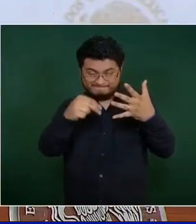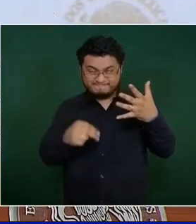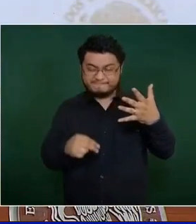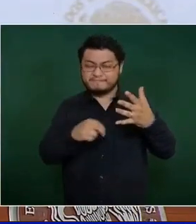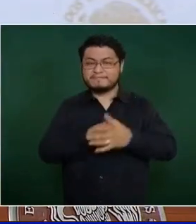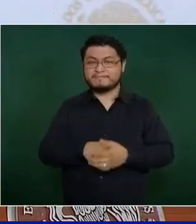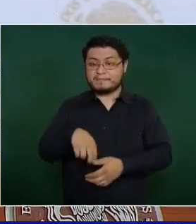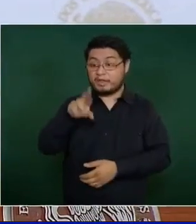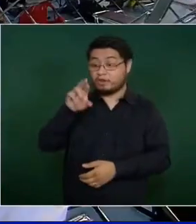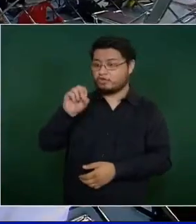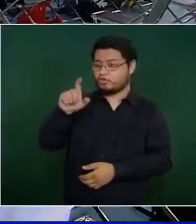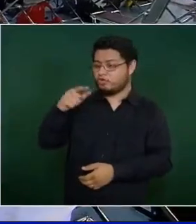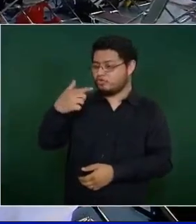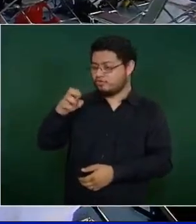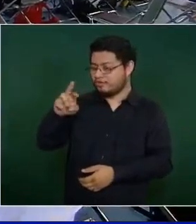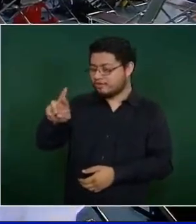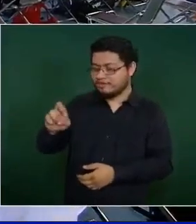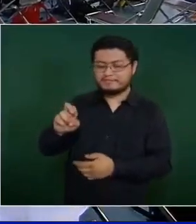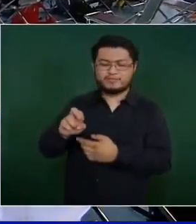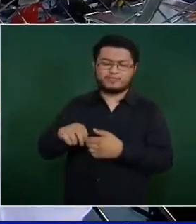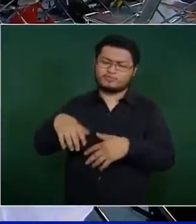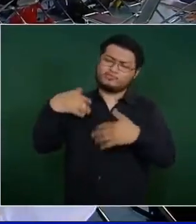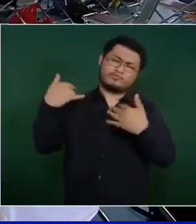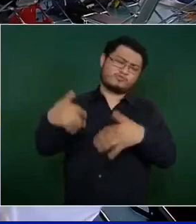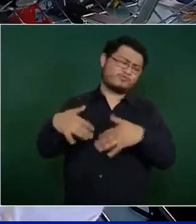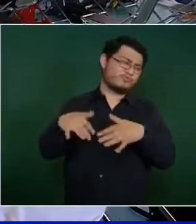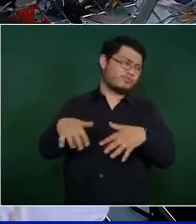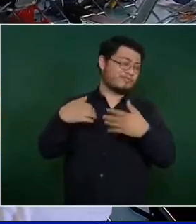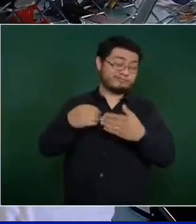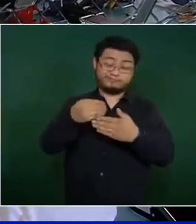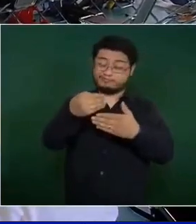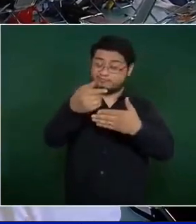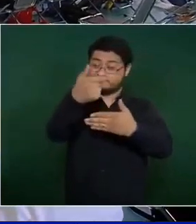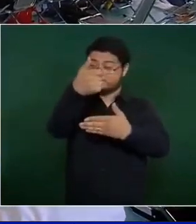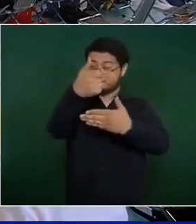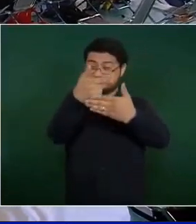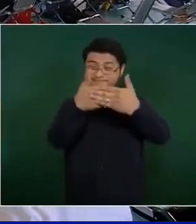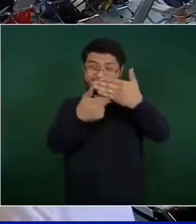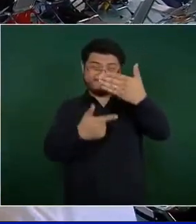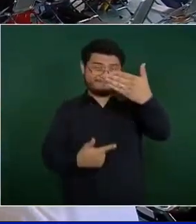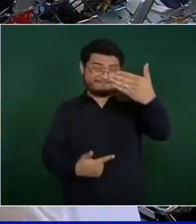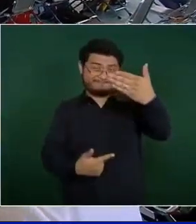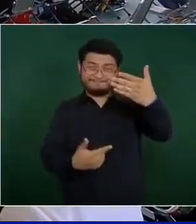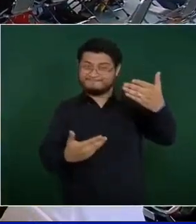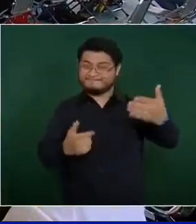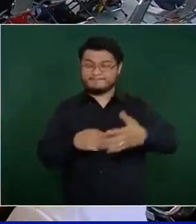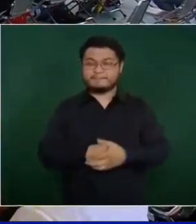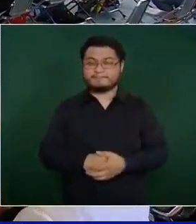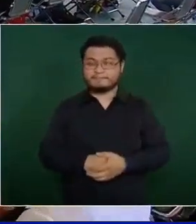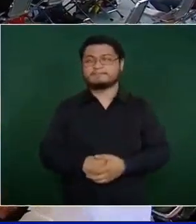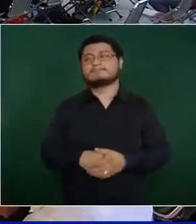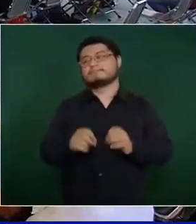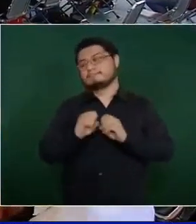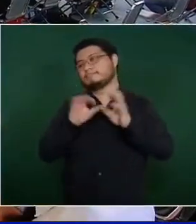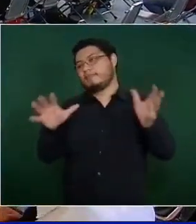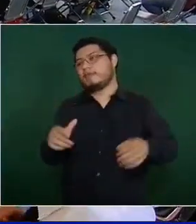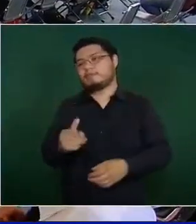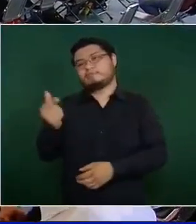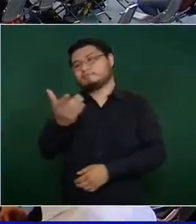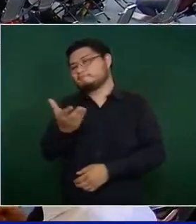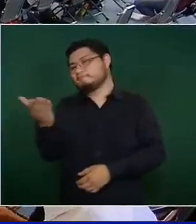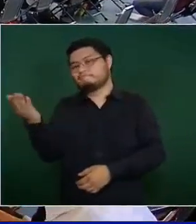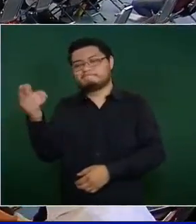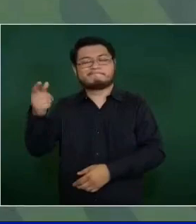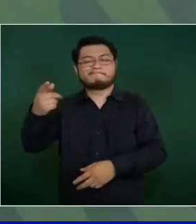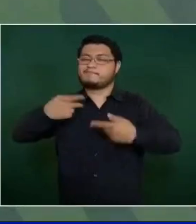Roger Bartra. No, son muchísimos. Y los medios.